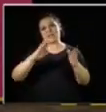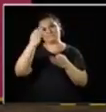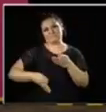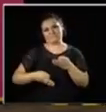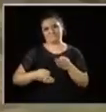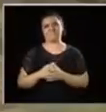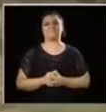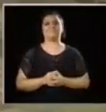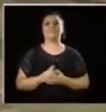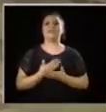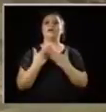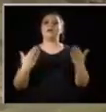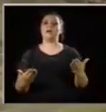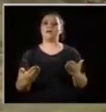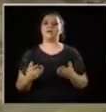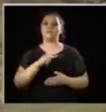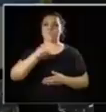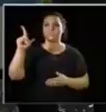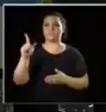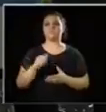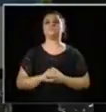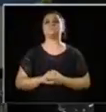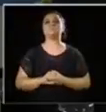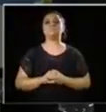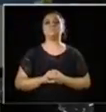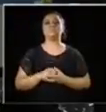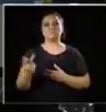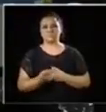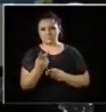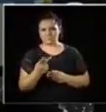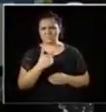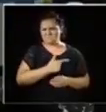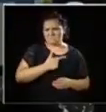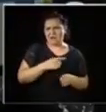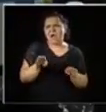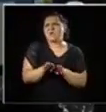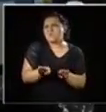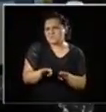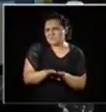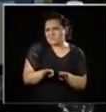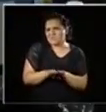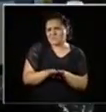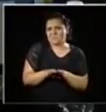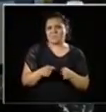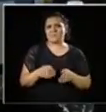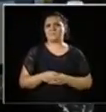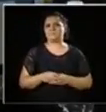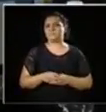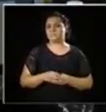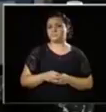¿Hace uso de su derecho a réplica, licenciado? Sí, nos gustaría saber de qué manera, como él lo